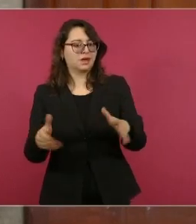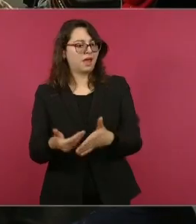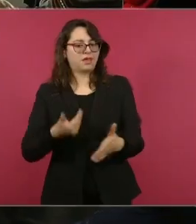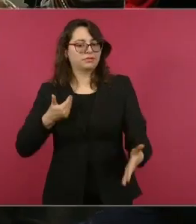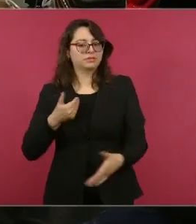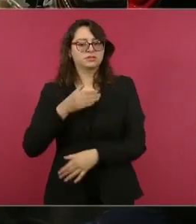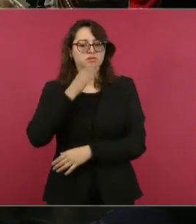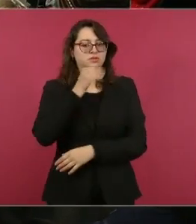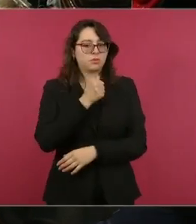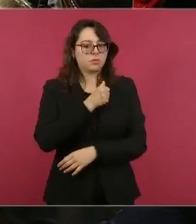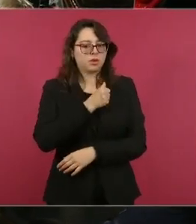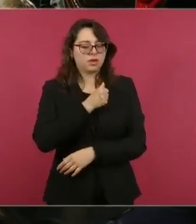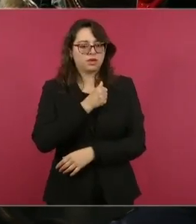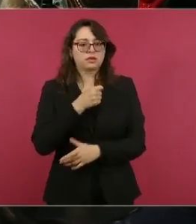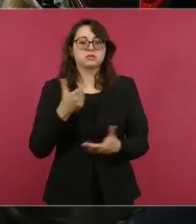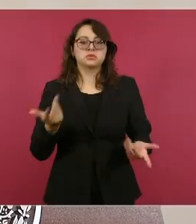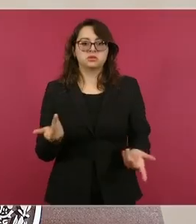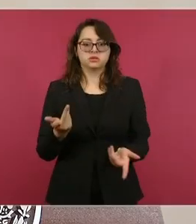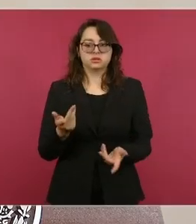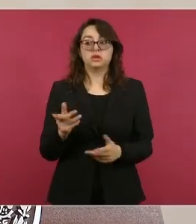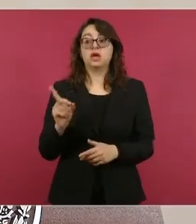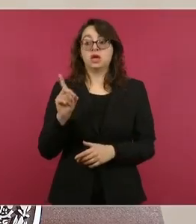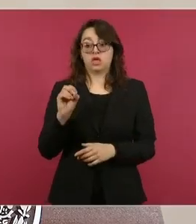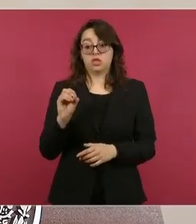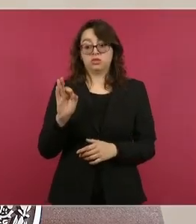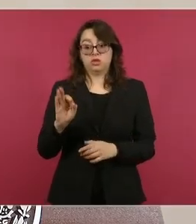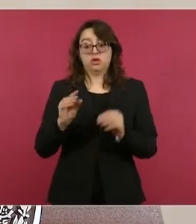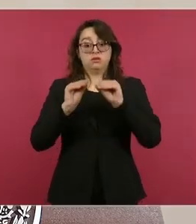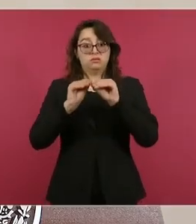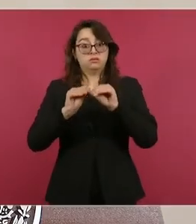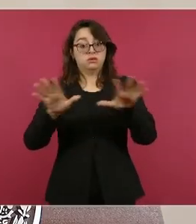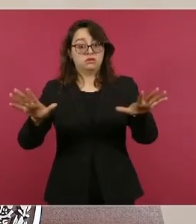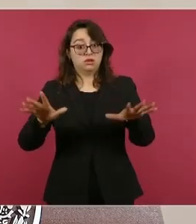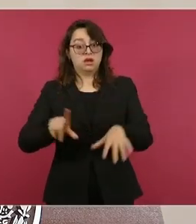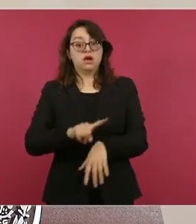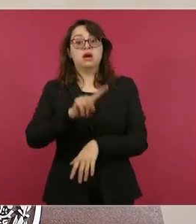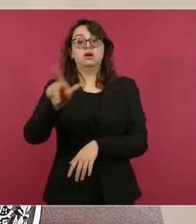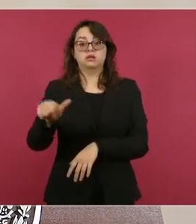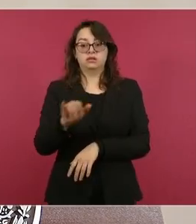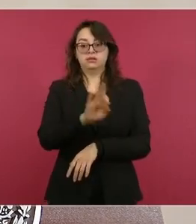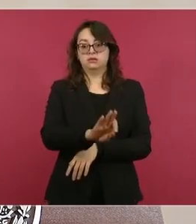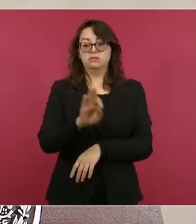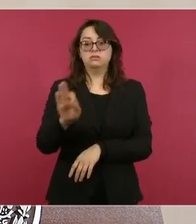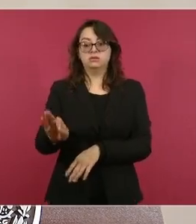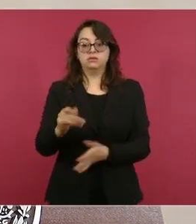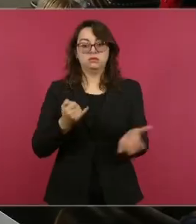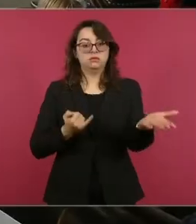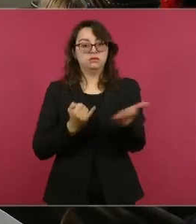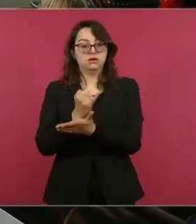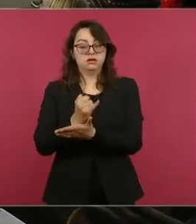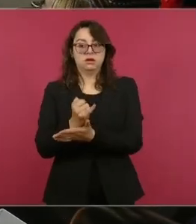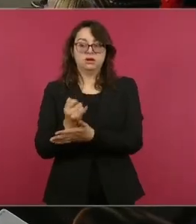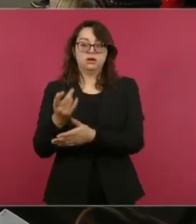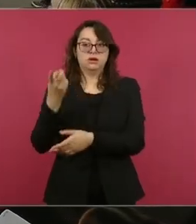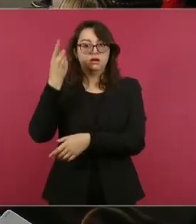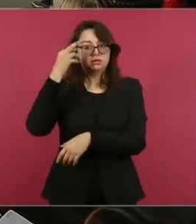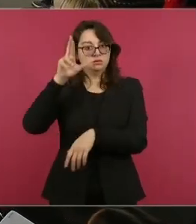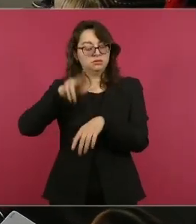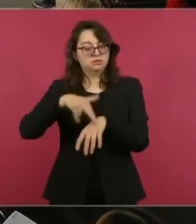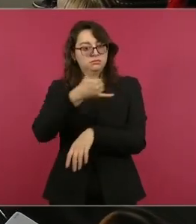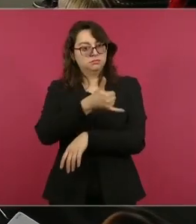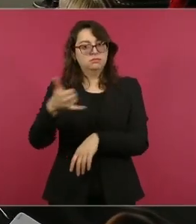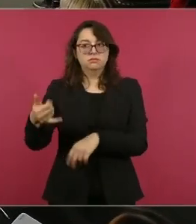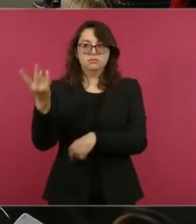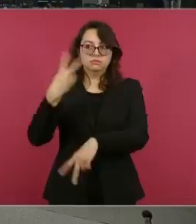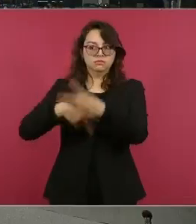que nos fijen una fecha y lo damos a conocer. Gracias, presidente.